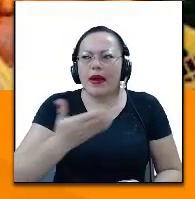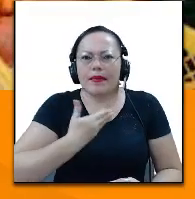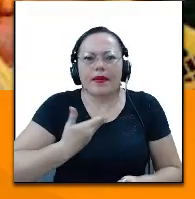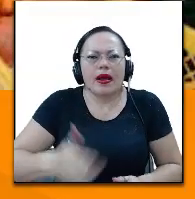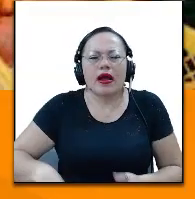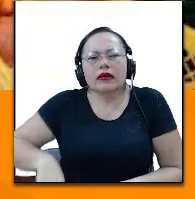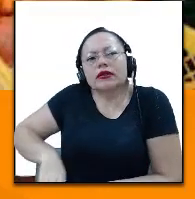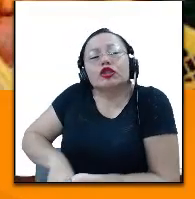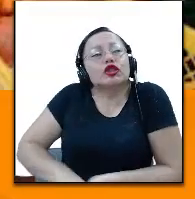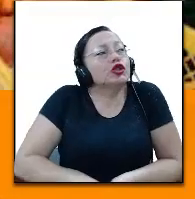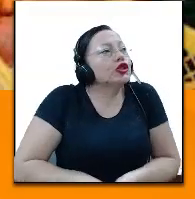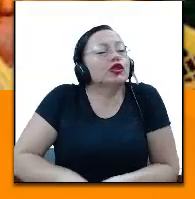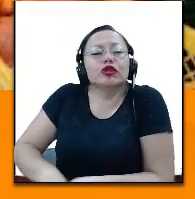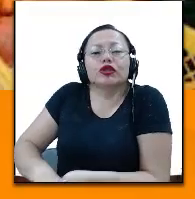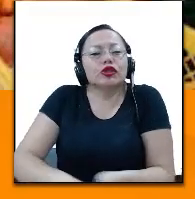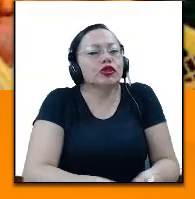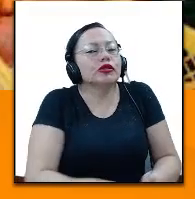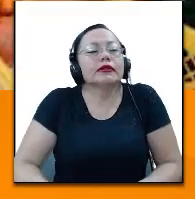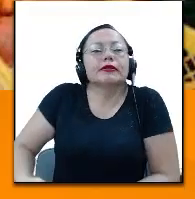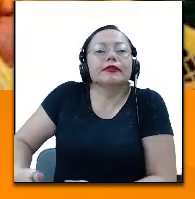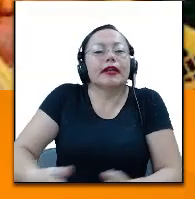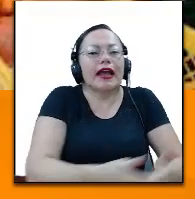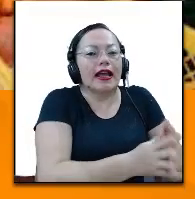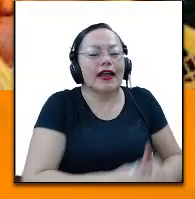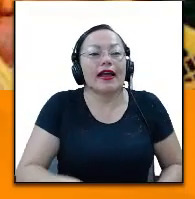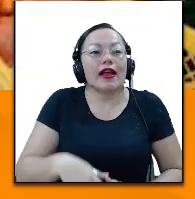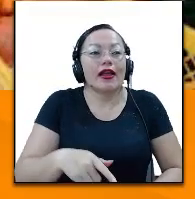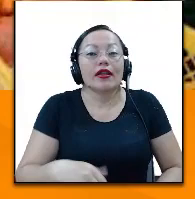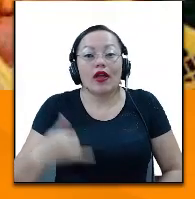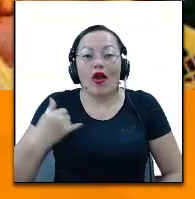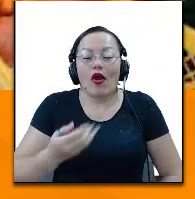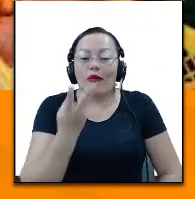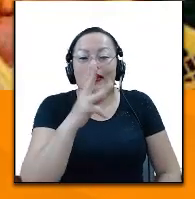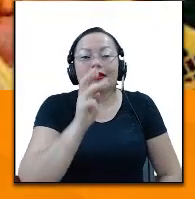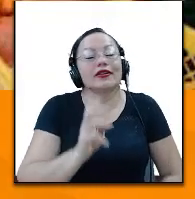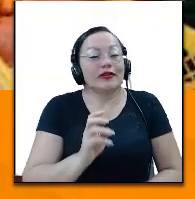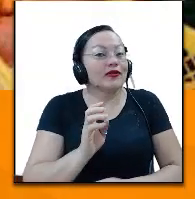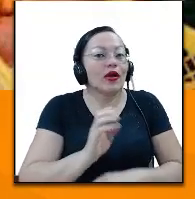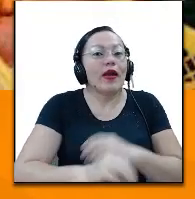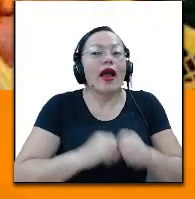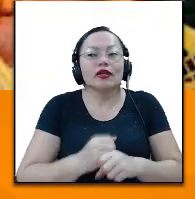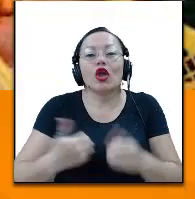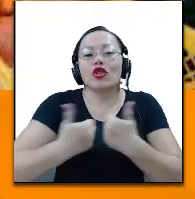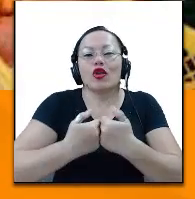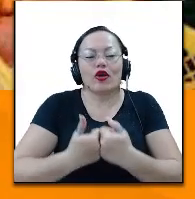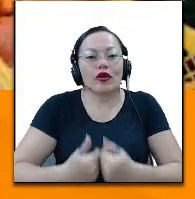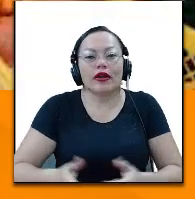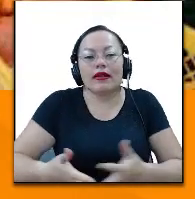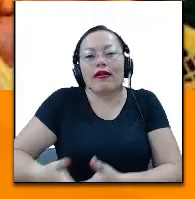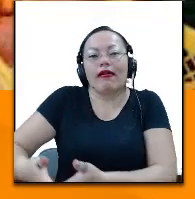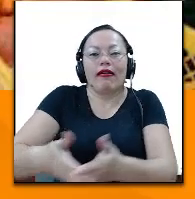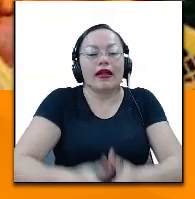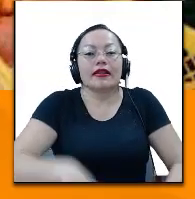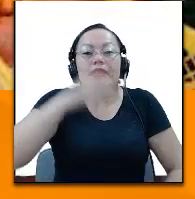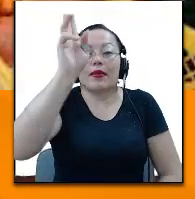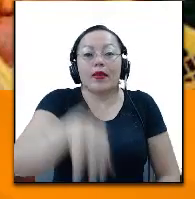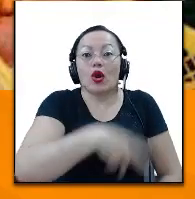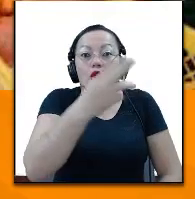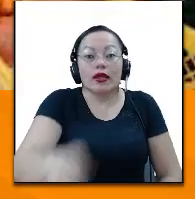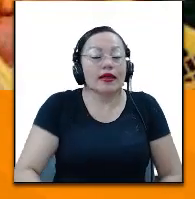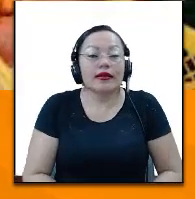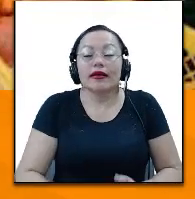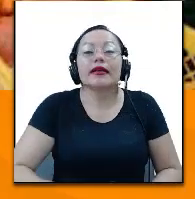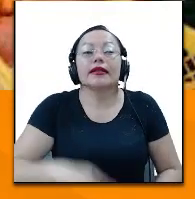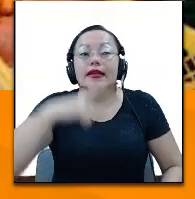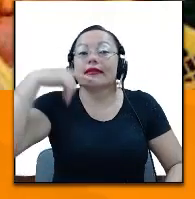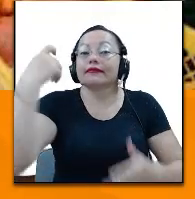de la mano o que salió el muchacho que tiene 19 años y entonces va cogido de la mano de la novia. Eso ya da para sanción y multa,